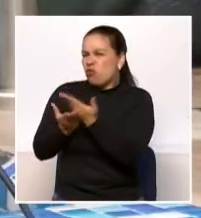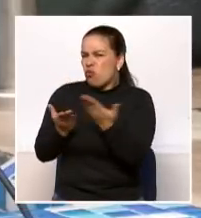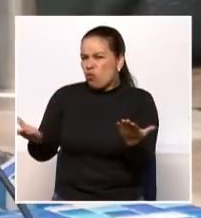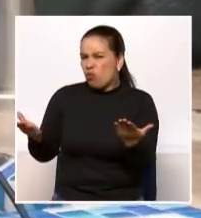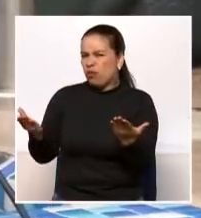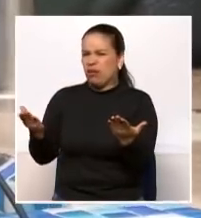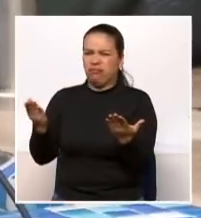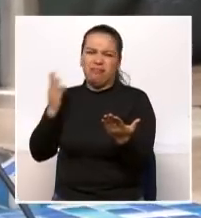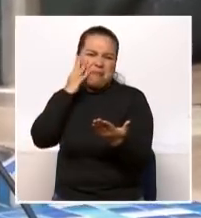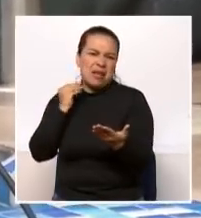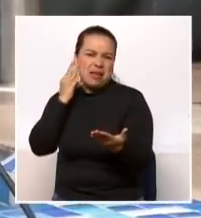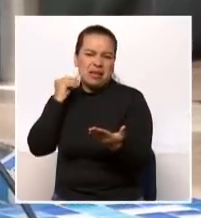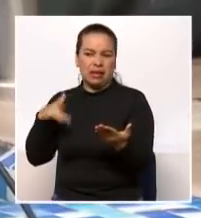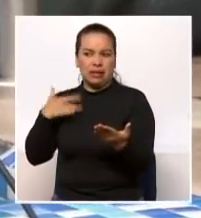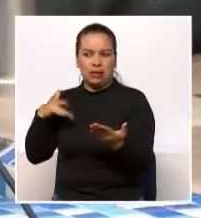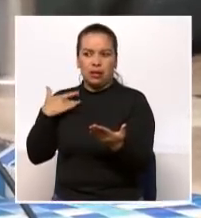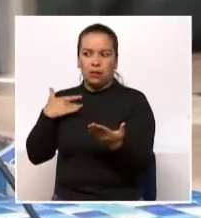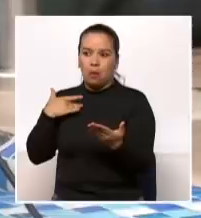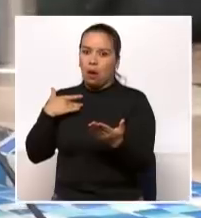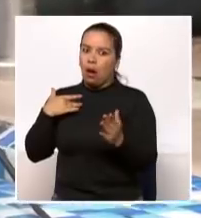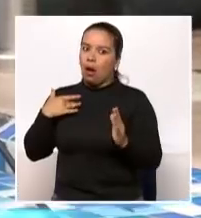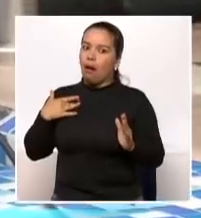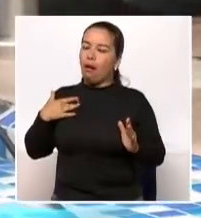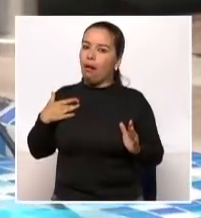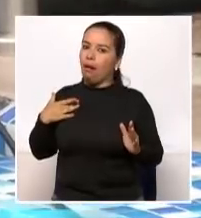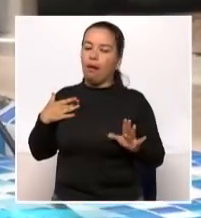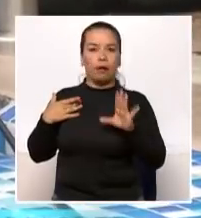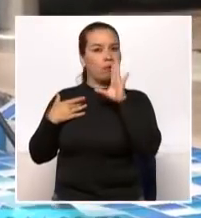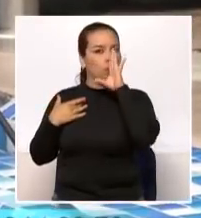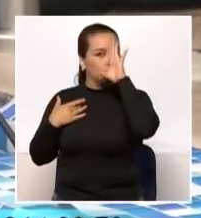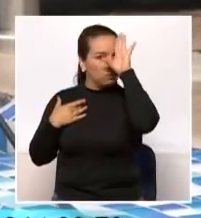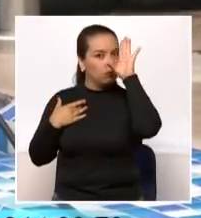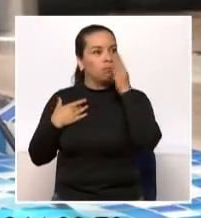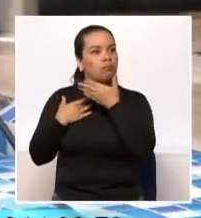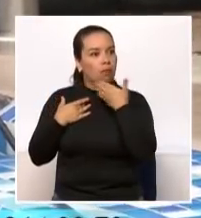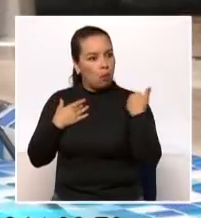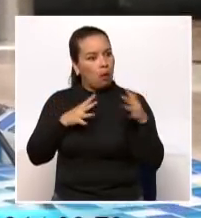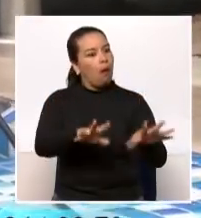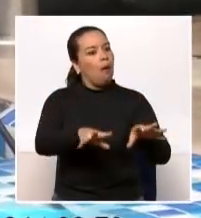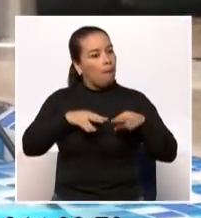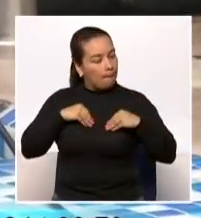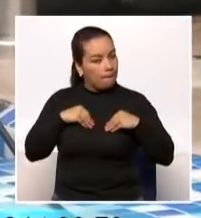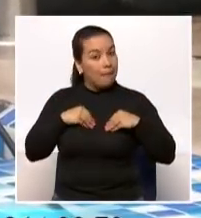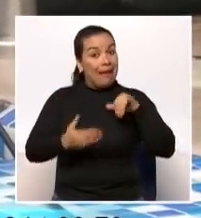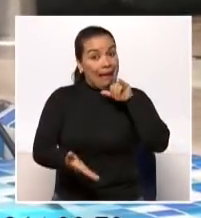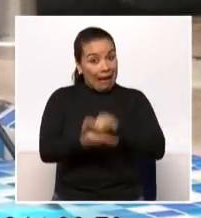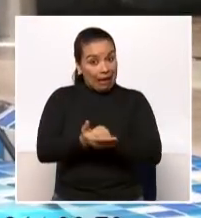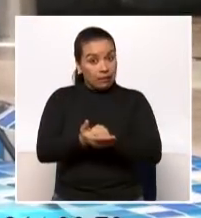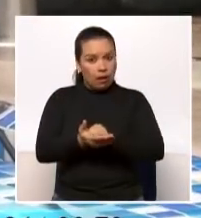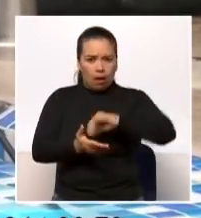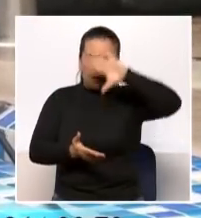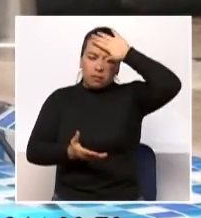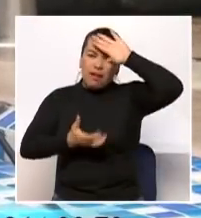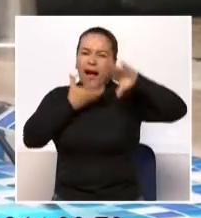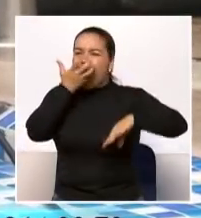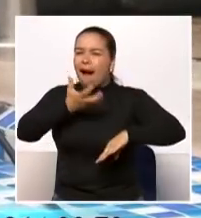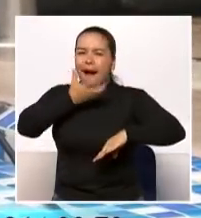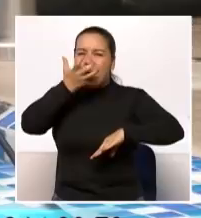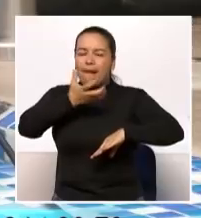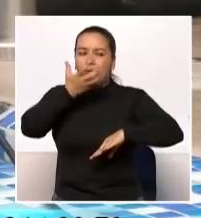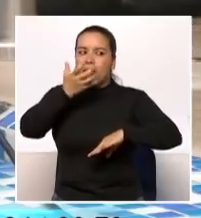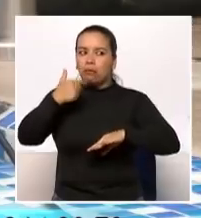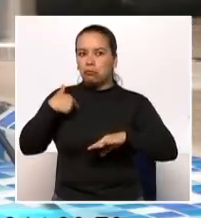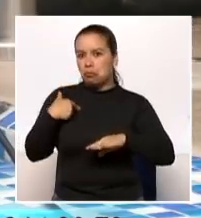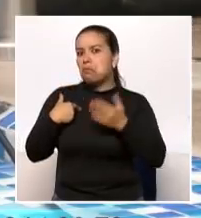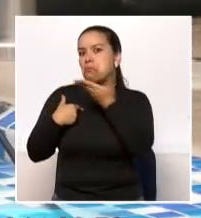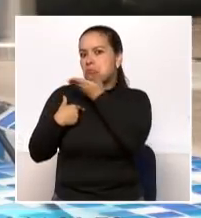que haces, eso va generando en ti como esa costumbre de irlo haciendo. Entonces a partir de esa experiencia yo ya empecé como con el hábito